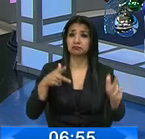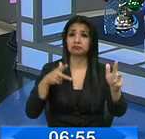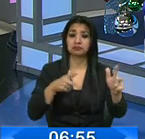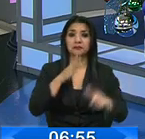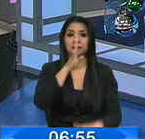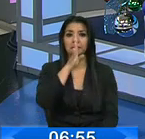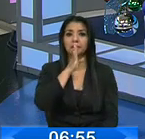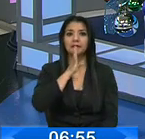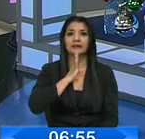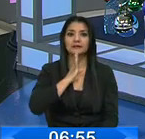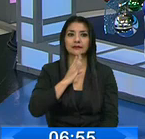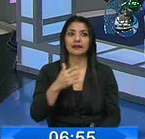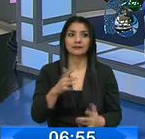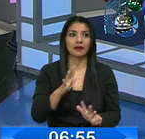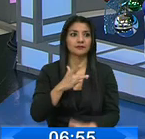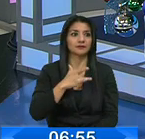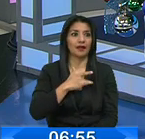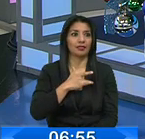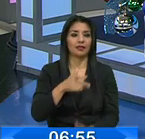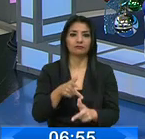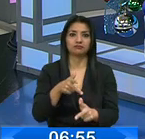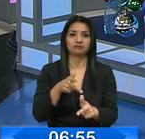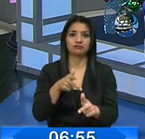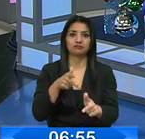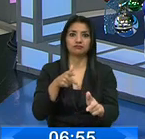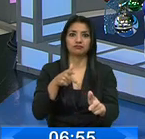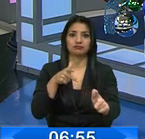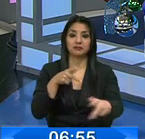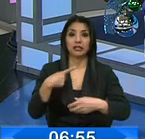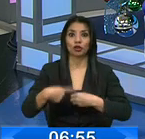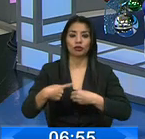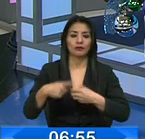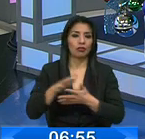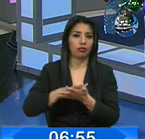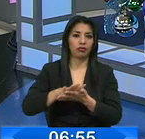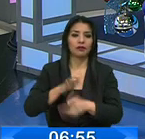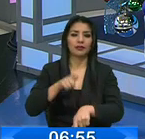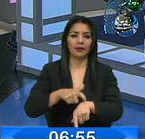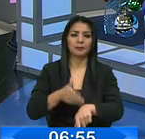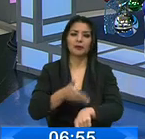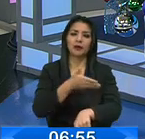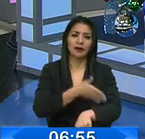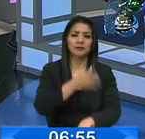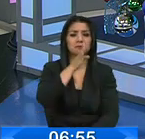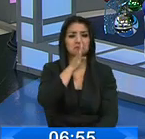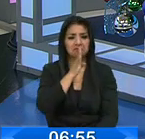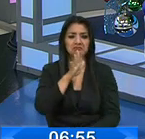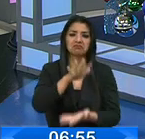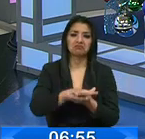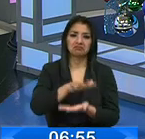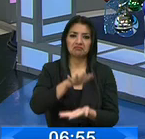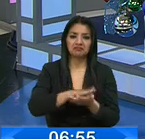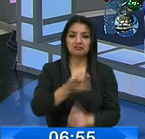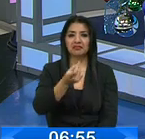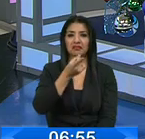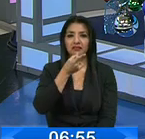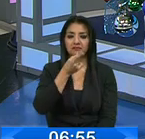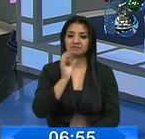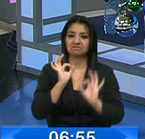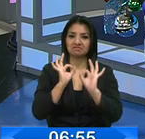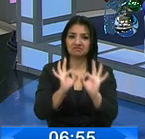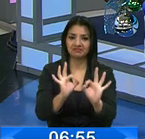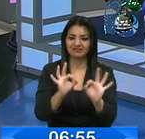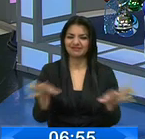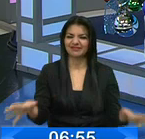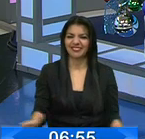navideño. Sí, ya se está congestionando la ciudad a toda hora, así que hay que salir con tiempo. Paciencia, con tranquilidad, desayune rico, póngale toda